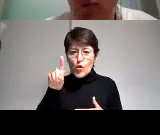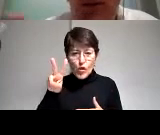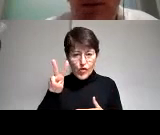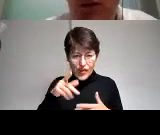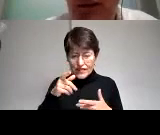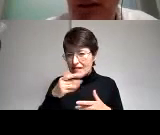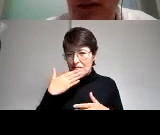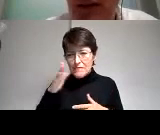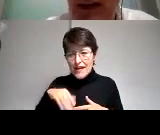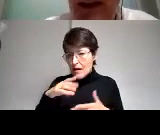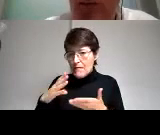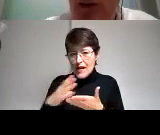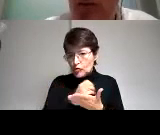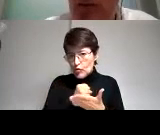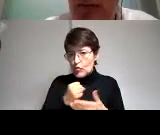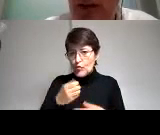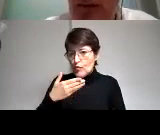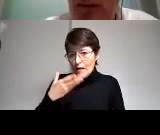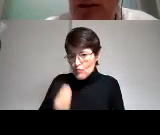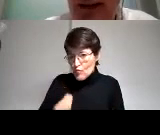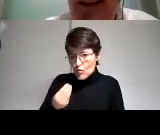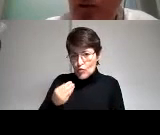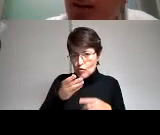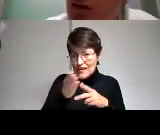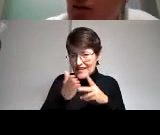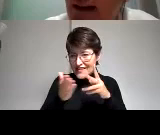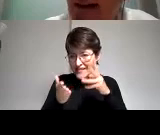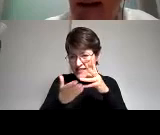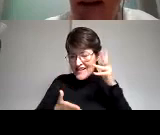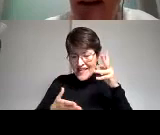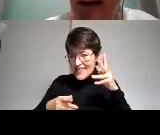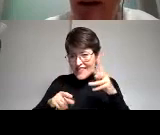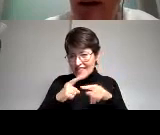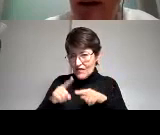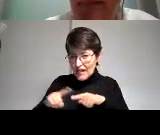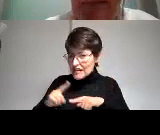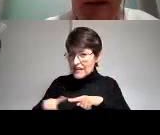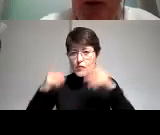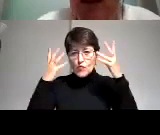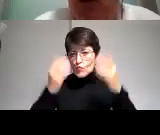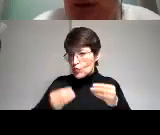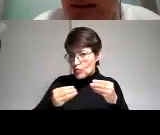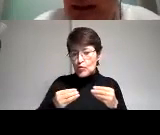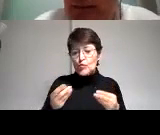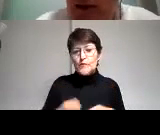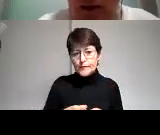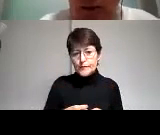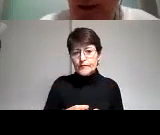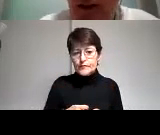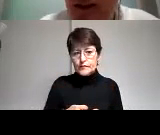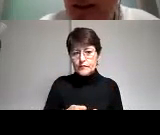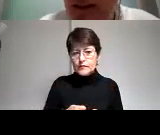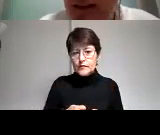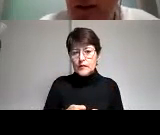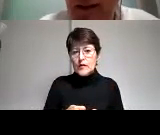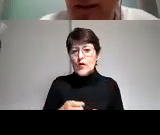patologías, en múltiples condiciones y en múltiples patologías, algunas de las cuales no tenemos tratamientos. Por ejemplo, para el